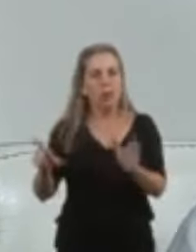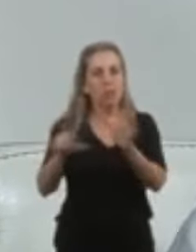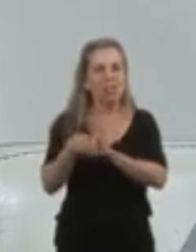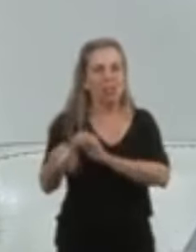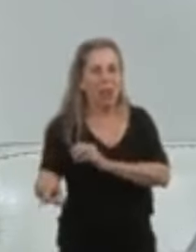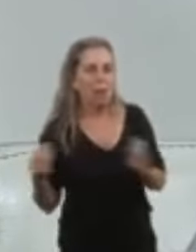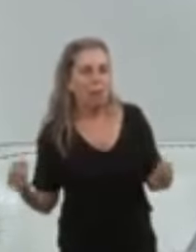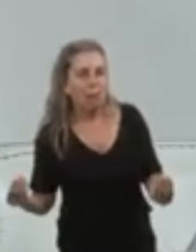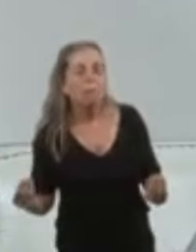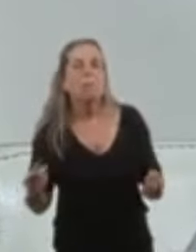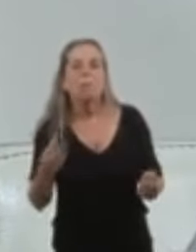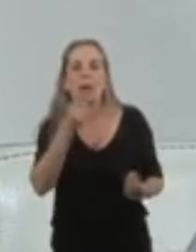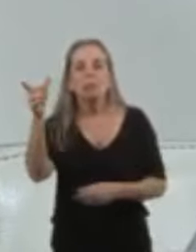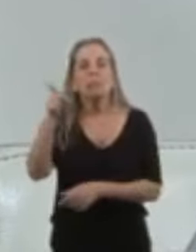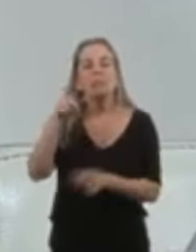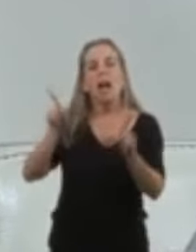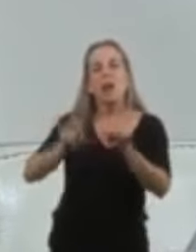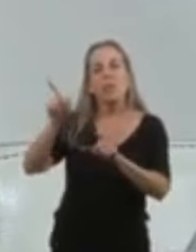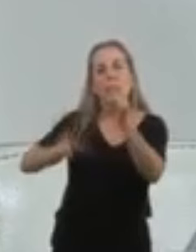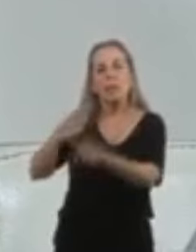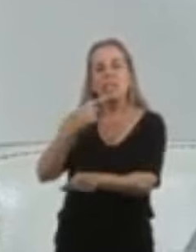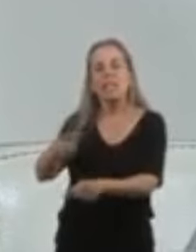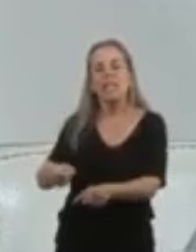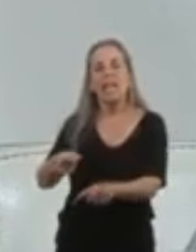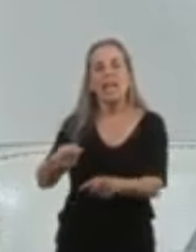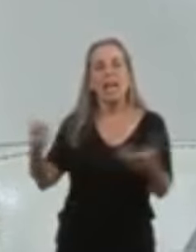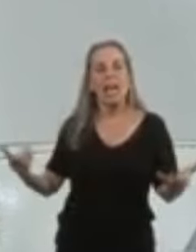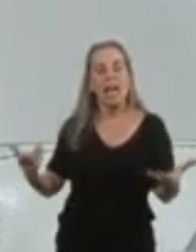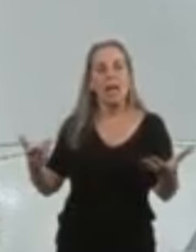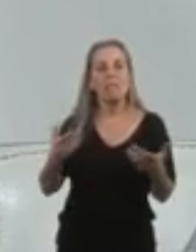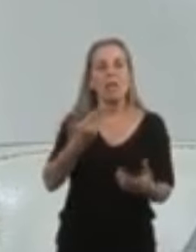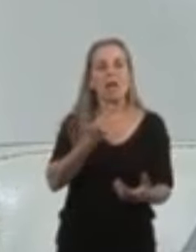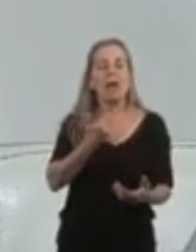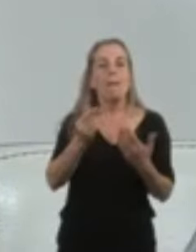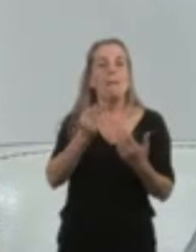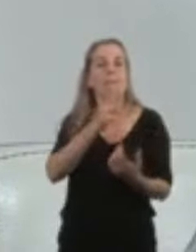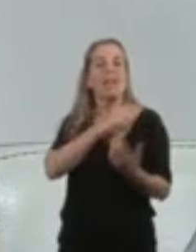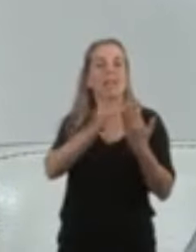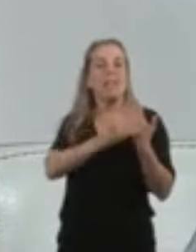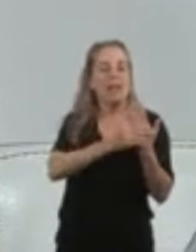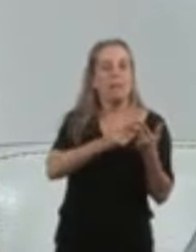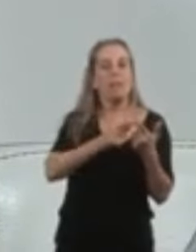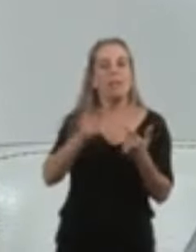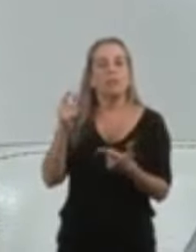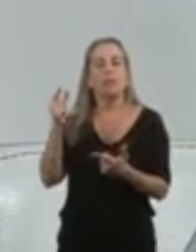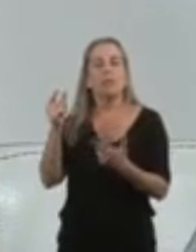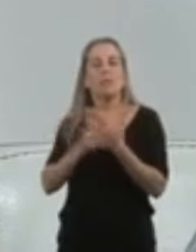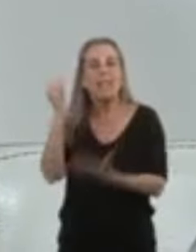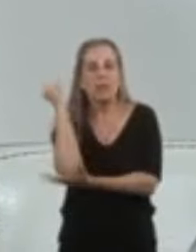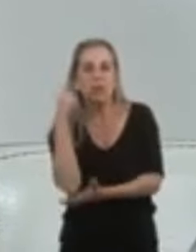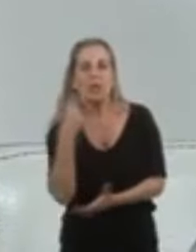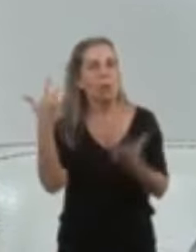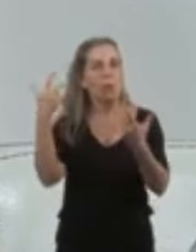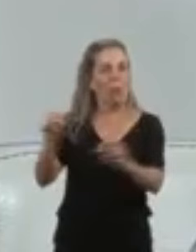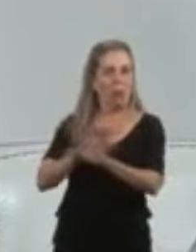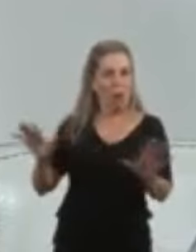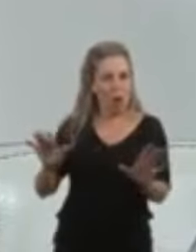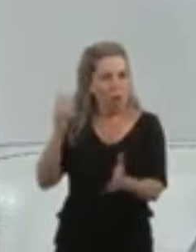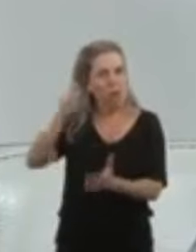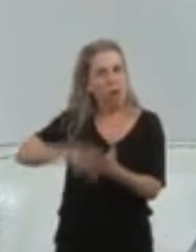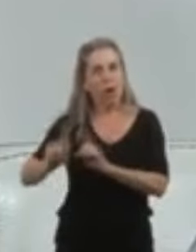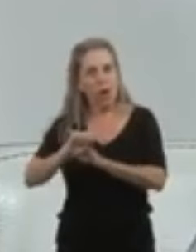parlamentarias dicen que Francos y caputo dieron la orden a la libertad de avanza de no firmar este dictamen de dar marcha atrás lo mismo